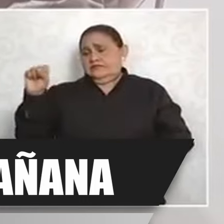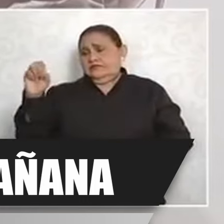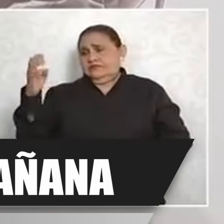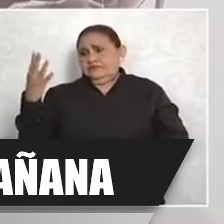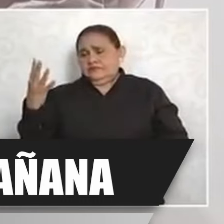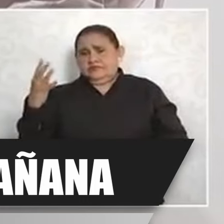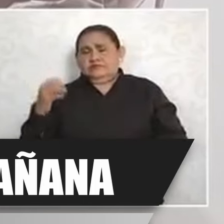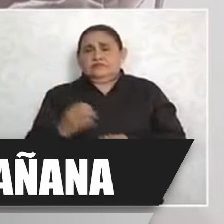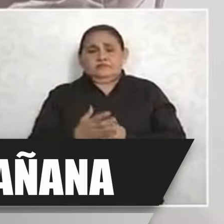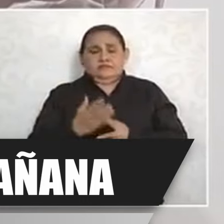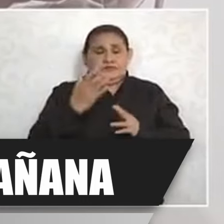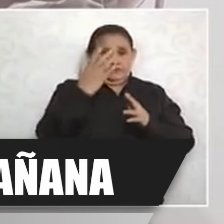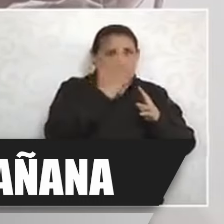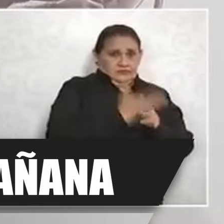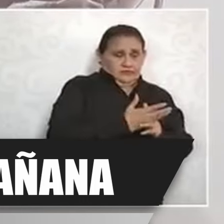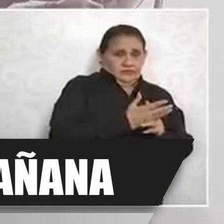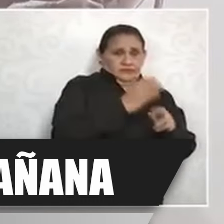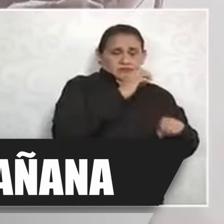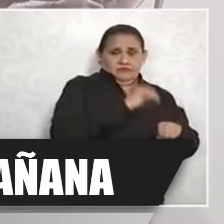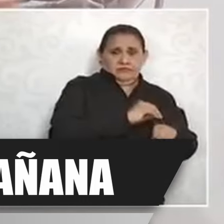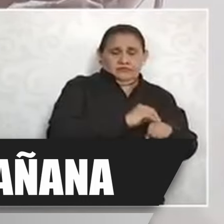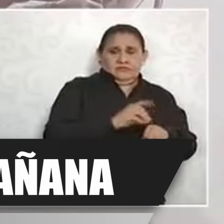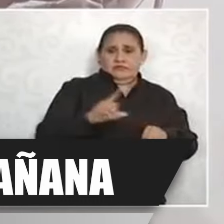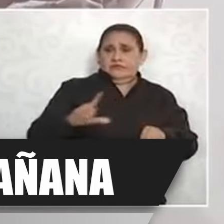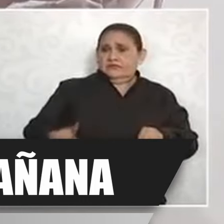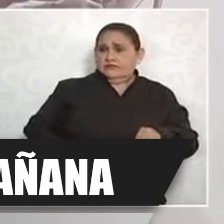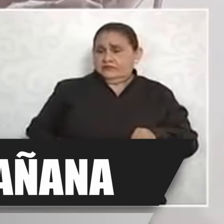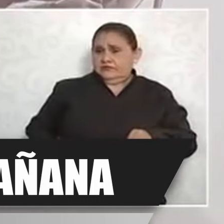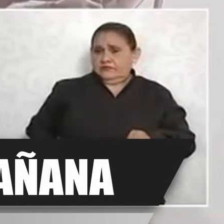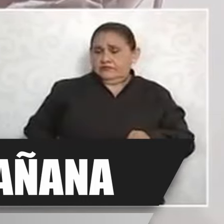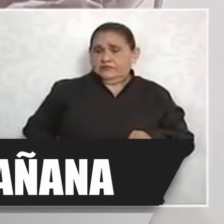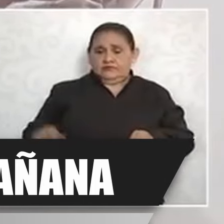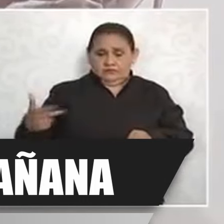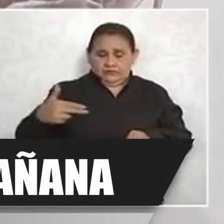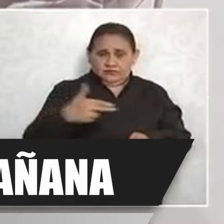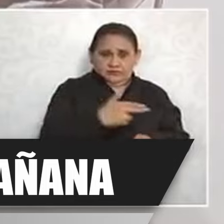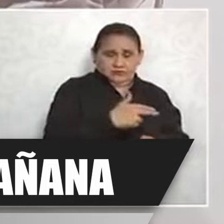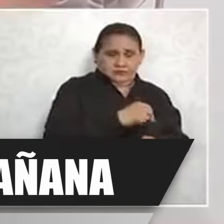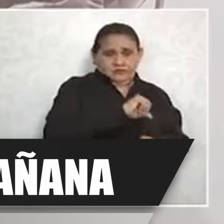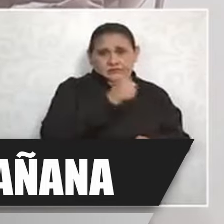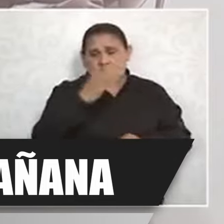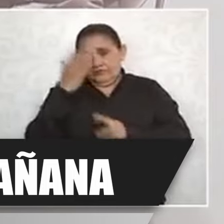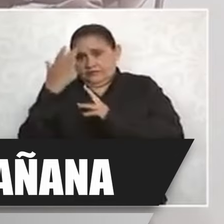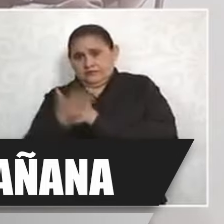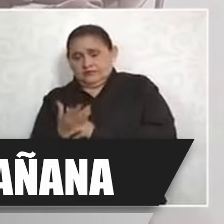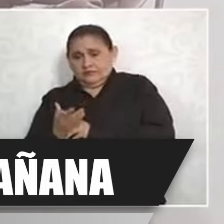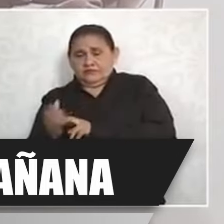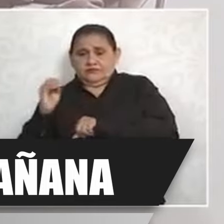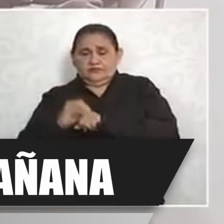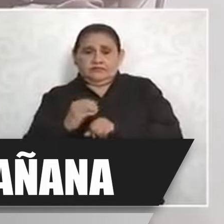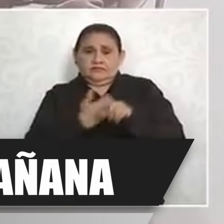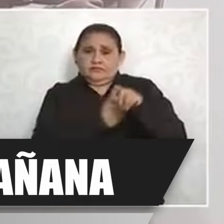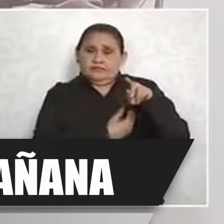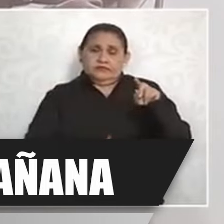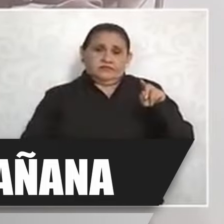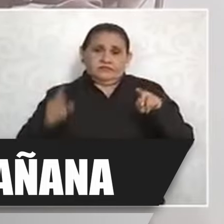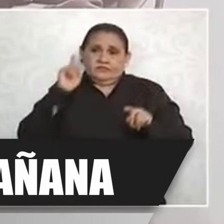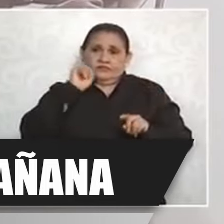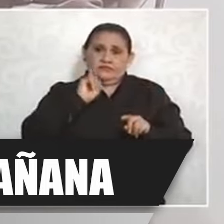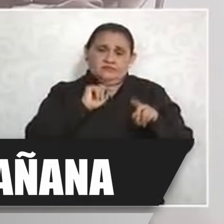lo pone el gobierno del estado, nuestro gobernador Joaquín Díaz Mena, y la otra mitad la ponemos desde el gobierno